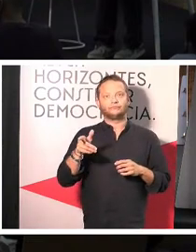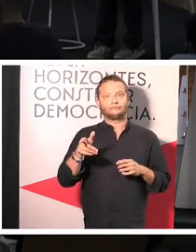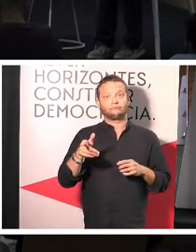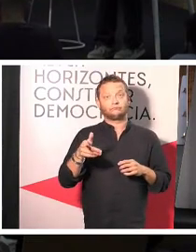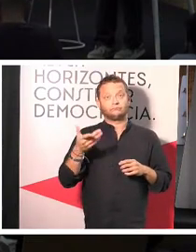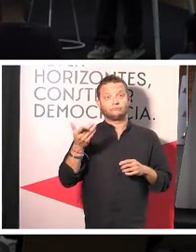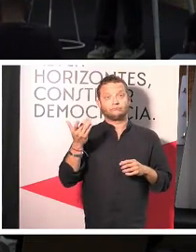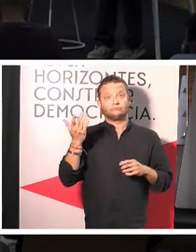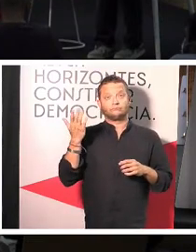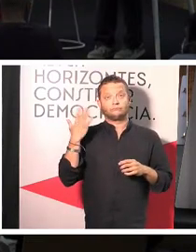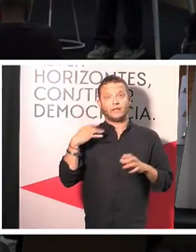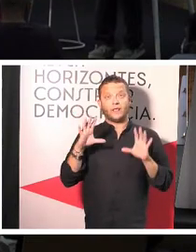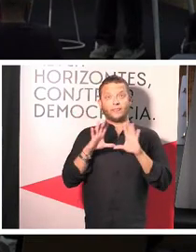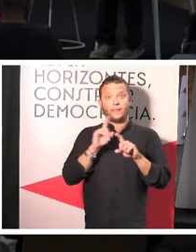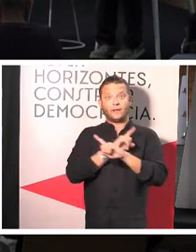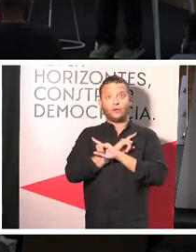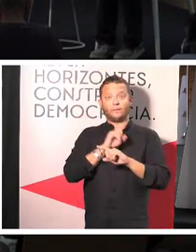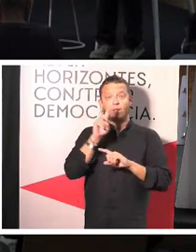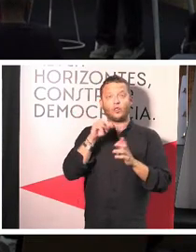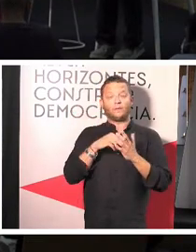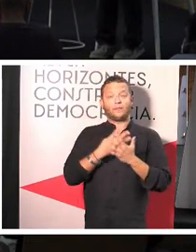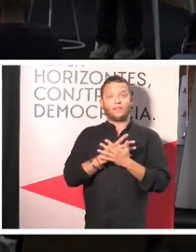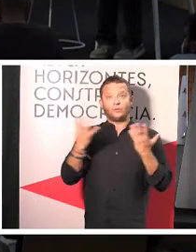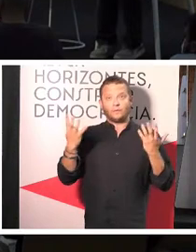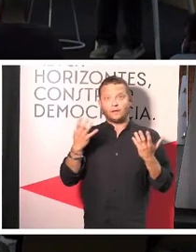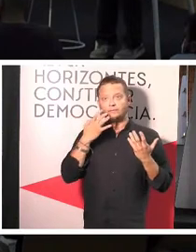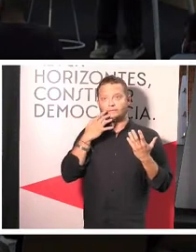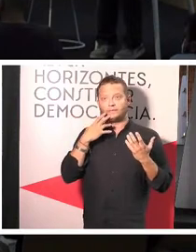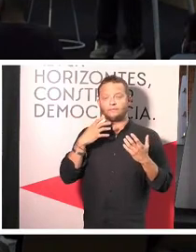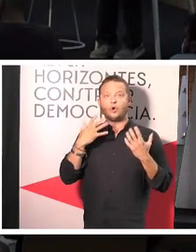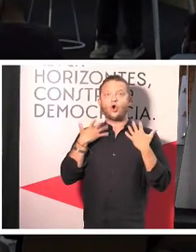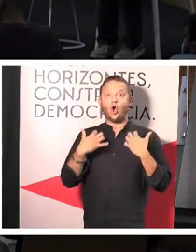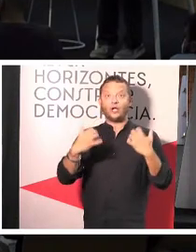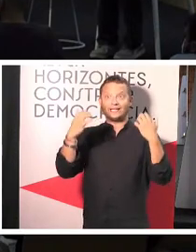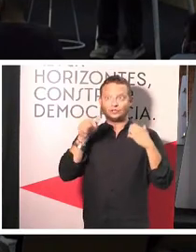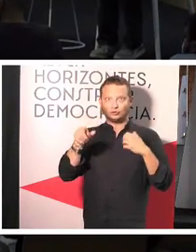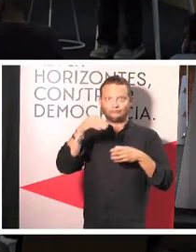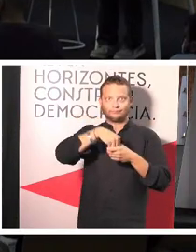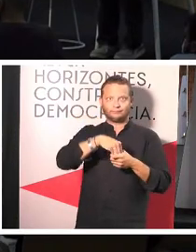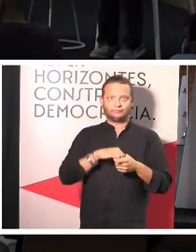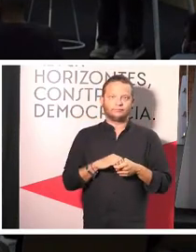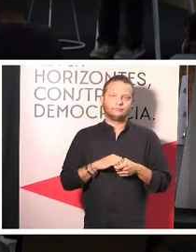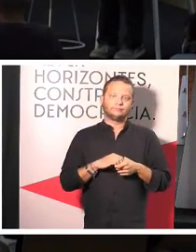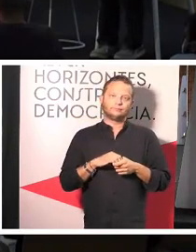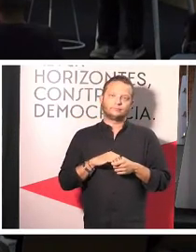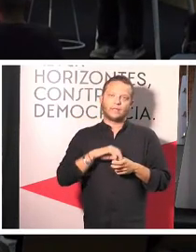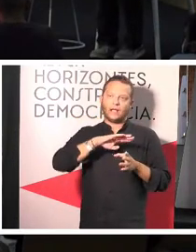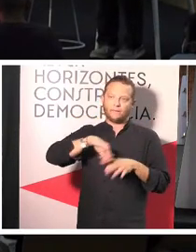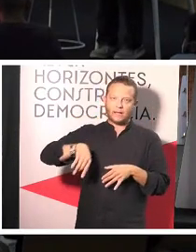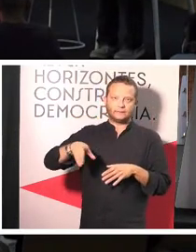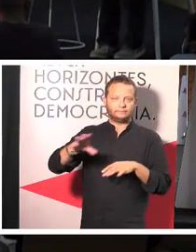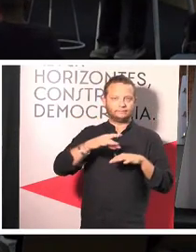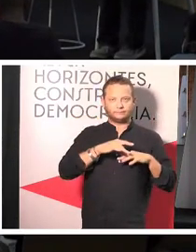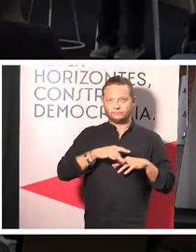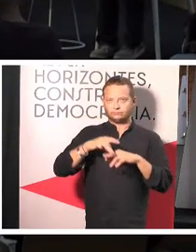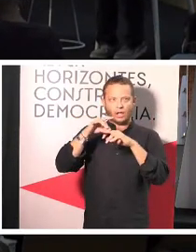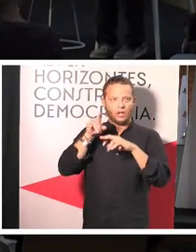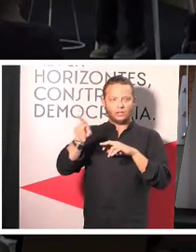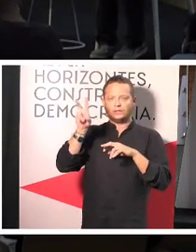desde el 10 de noviembre del 19, como digo, ocupando ese escaño en el Congreso. Aparte de ser un erudito en